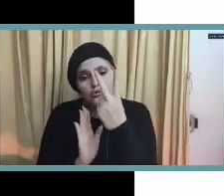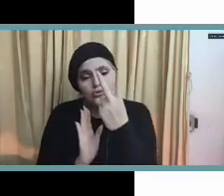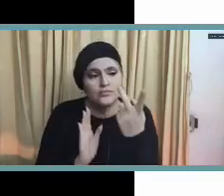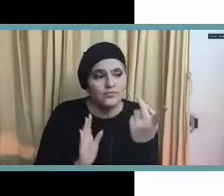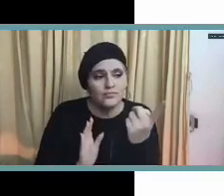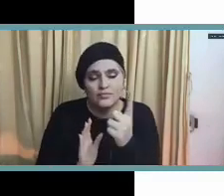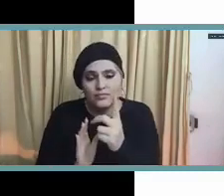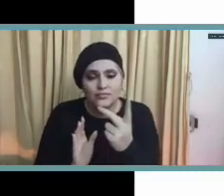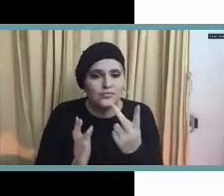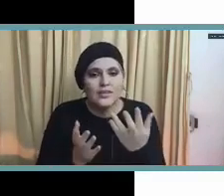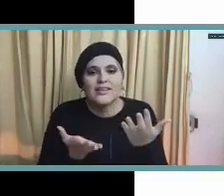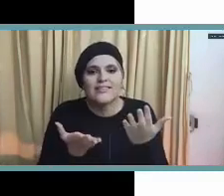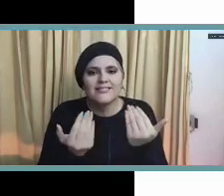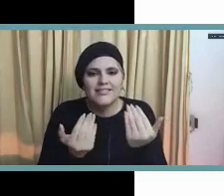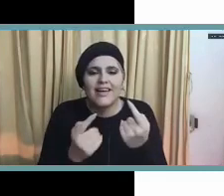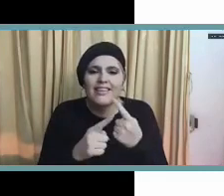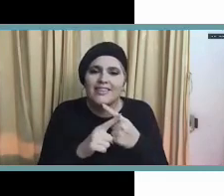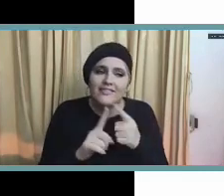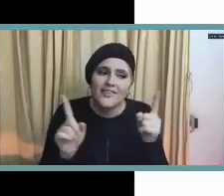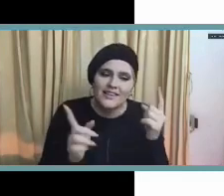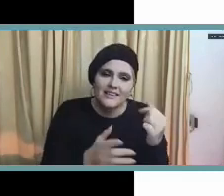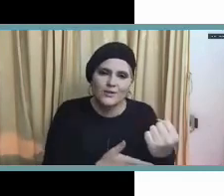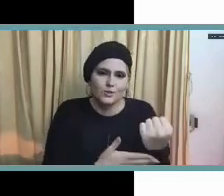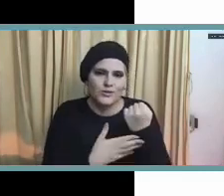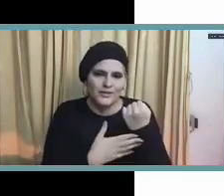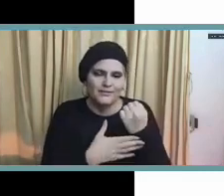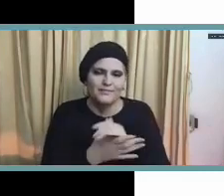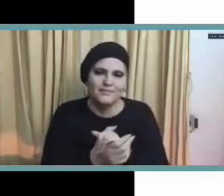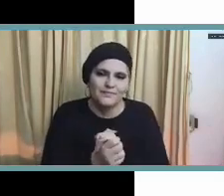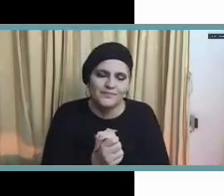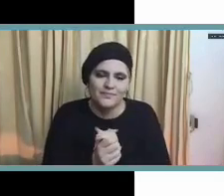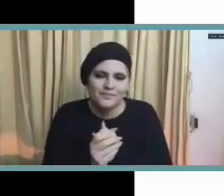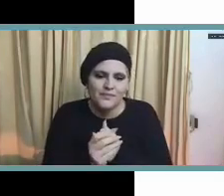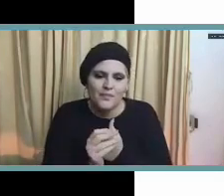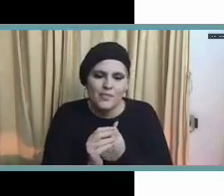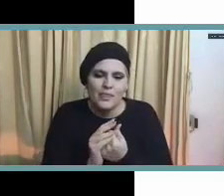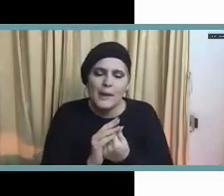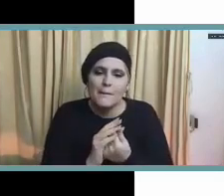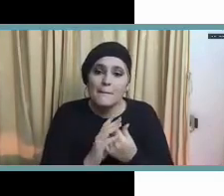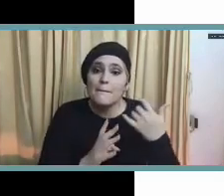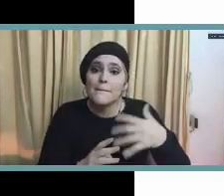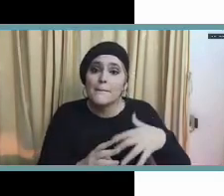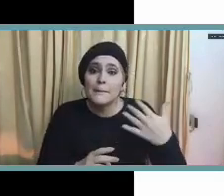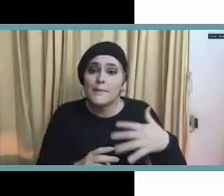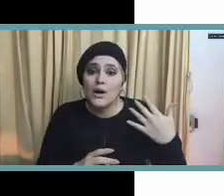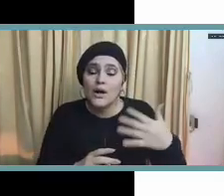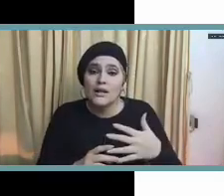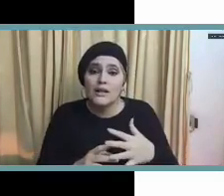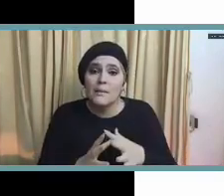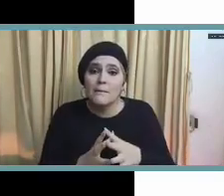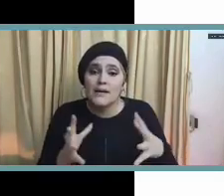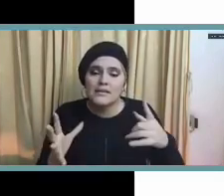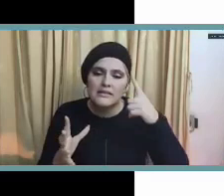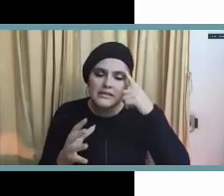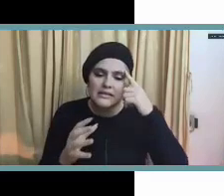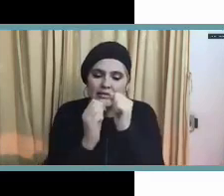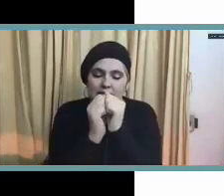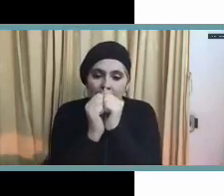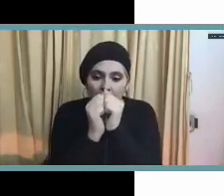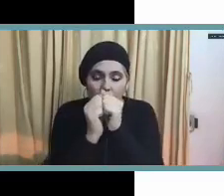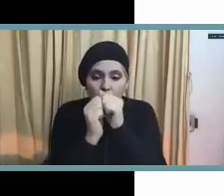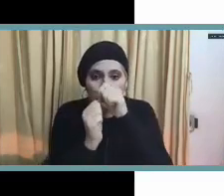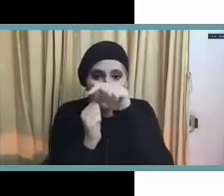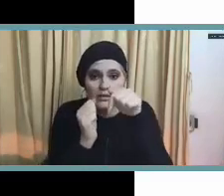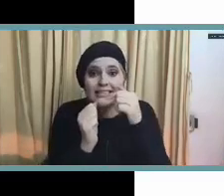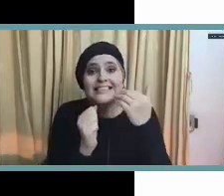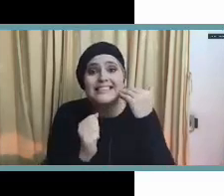necesidades de ayuda. Pero más importante es que el cerebro, especialmente de los niños